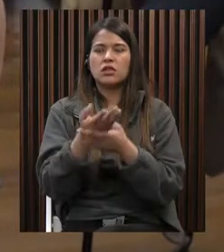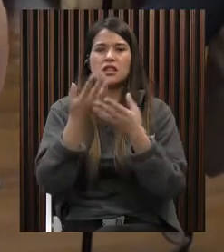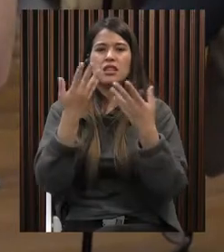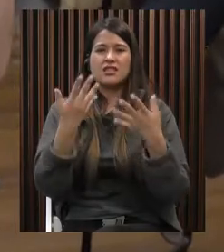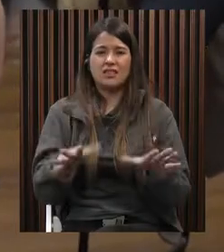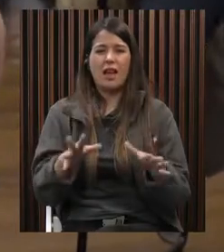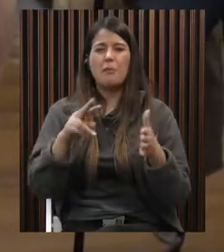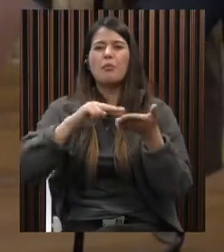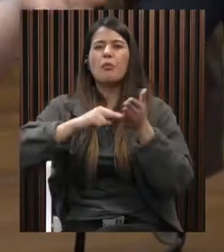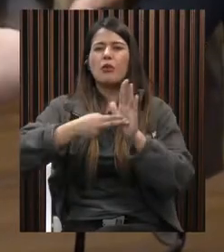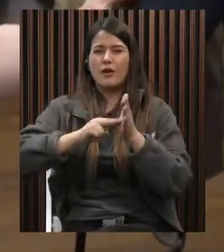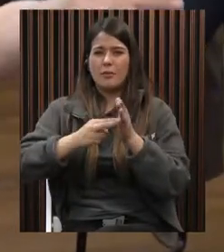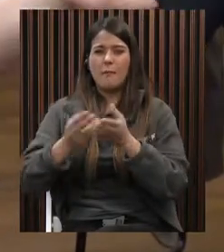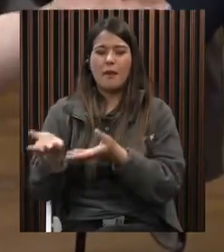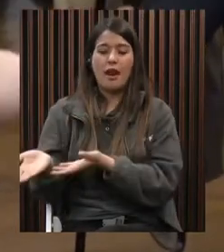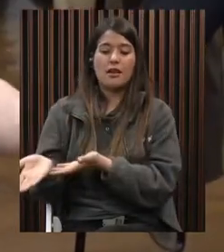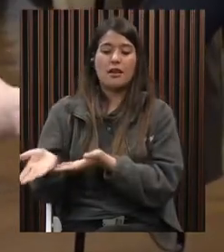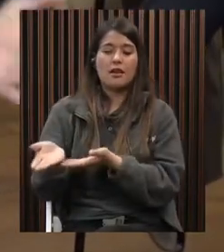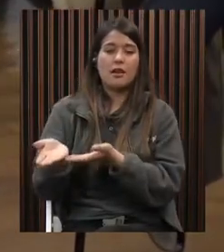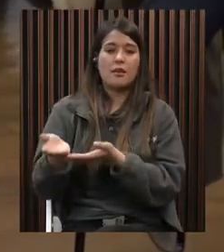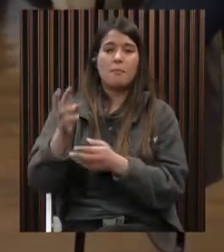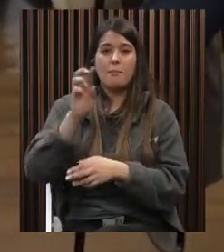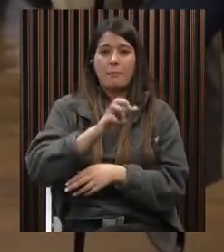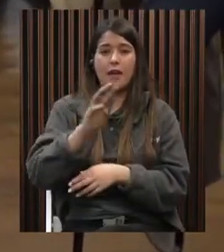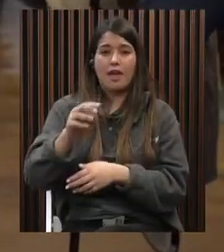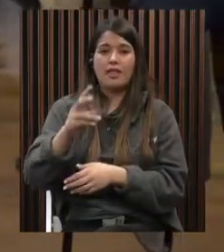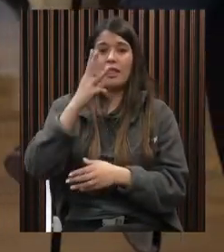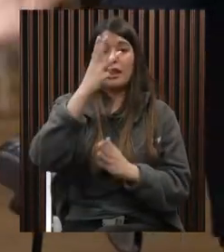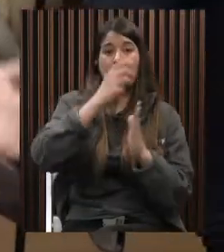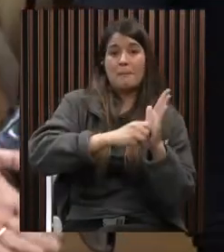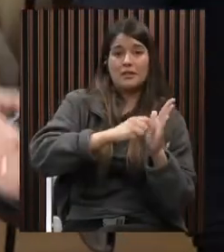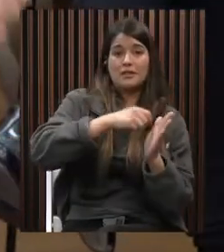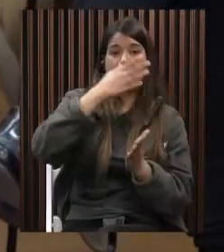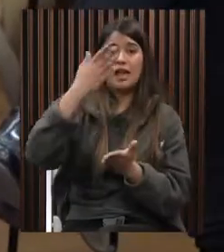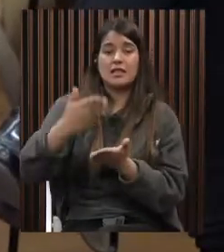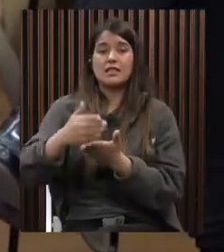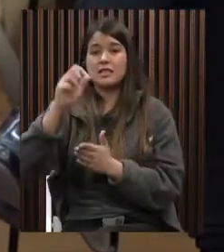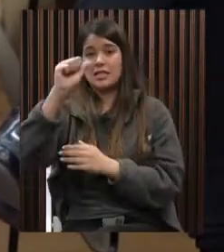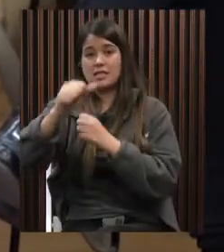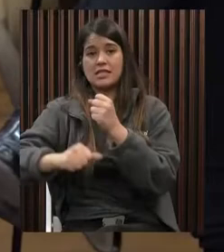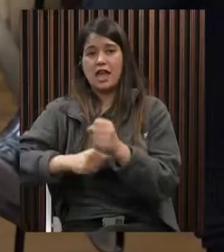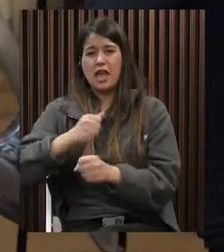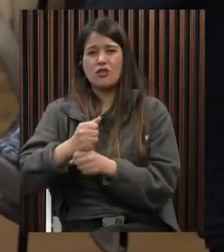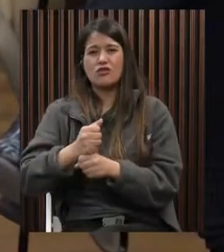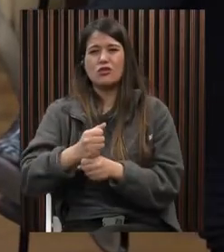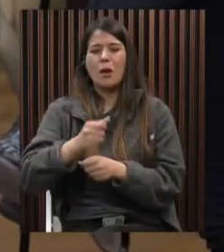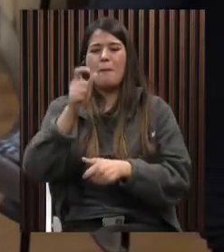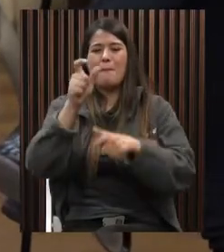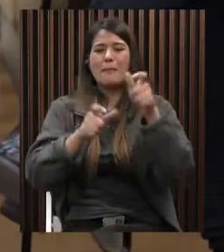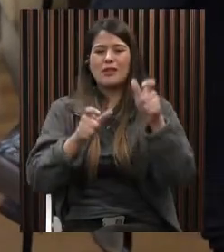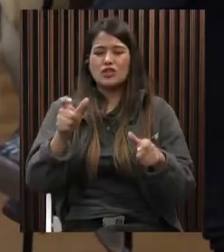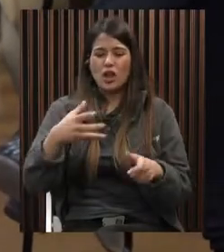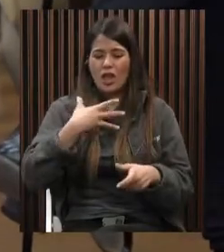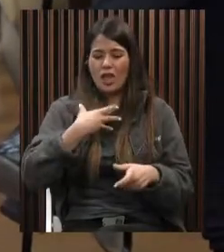los papás para llevar a los niños entre 3 meses a 6 años, papás con niños con discapacidad es muy